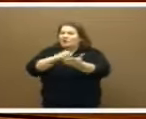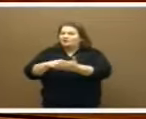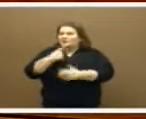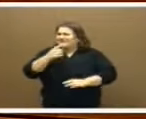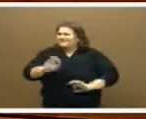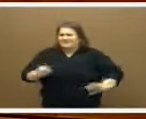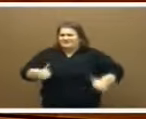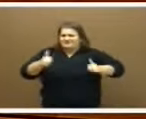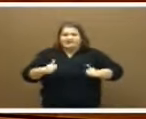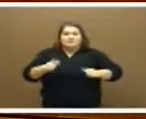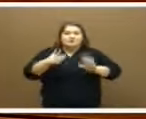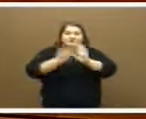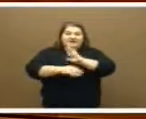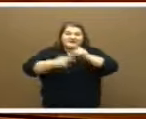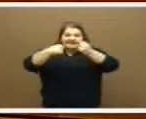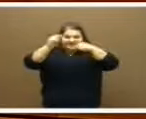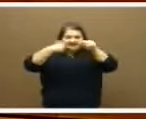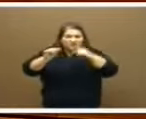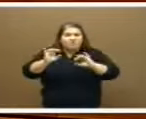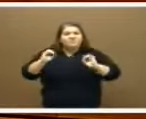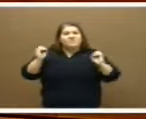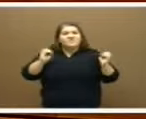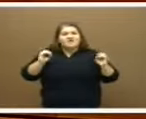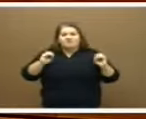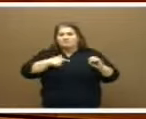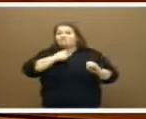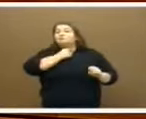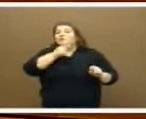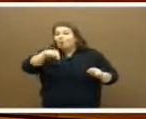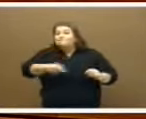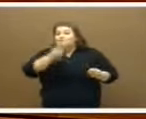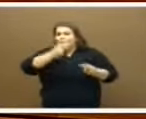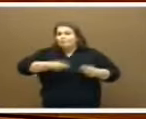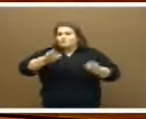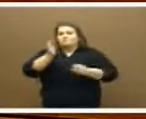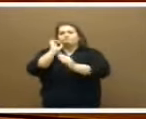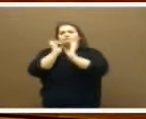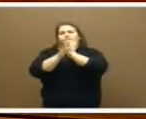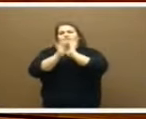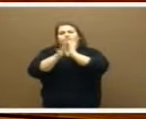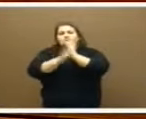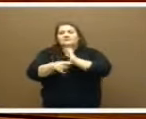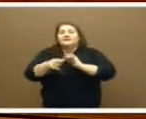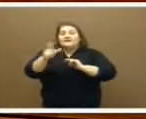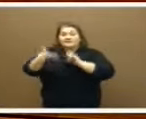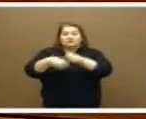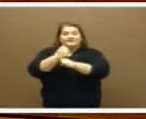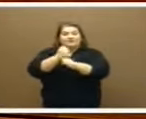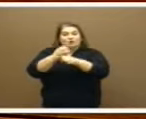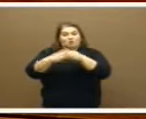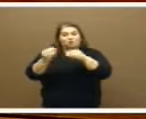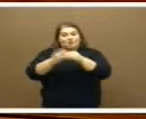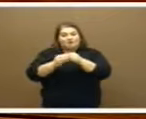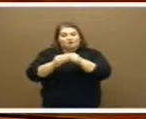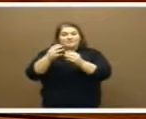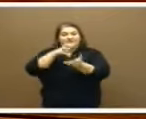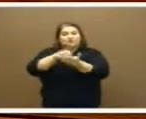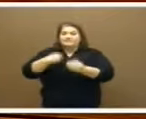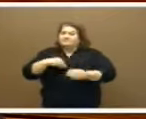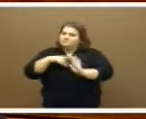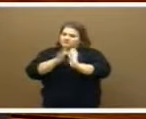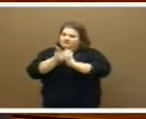digo, ninguna rectificación, que me gustaría que por su parte hoy fuera pública y fuera dirigida expresamente a los trabajadores y usuarios de ese